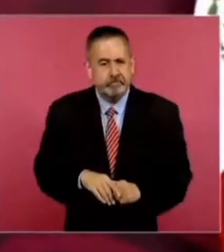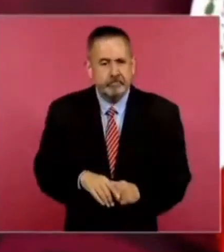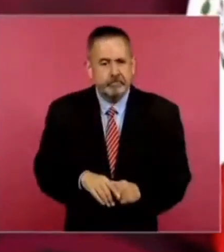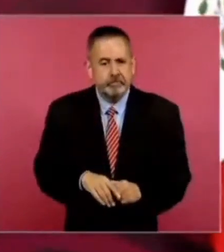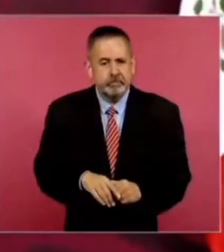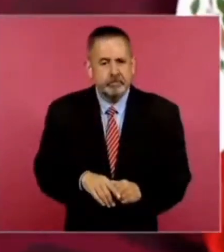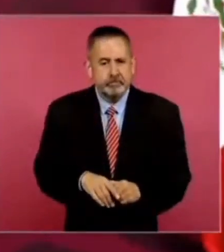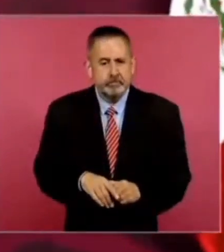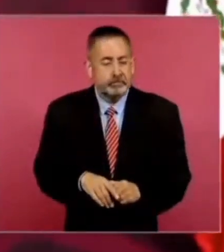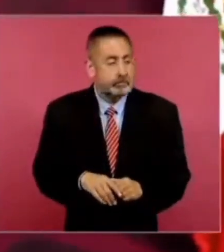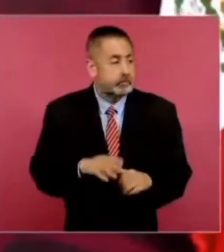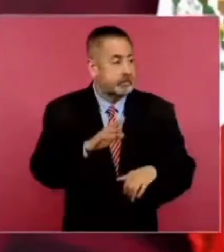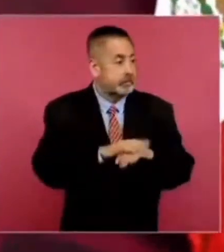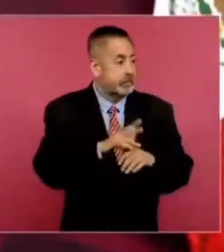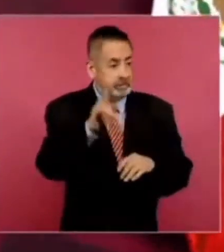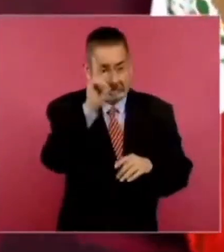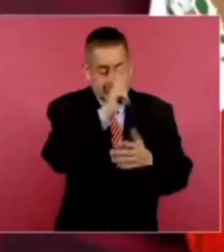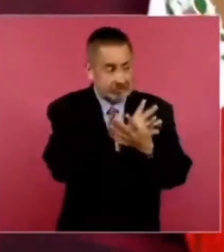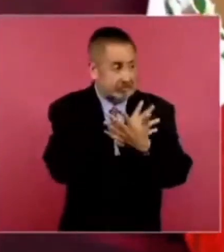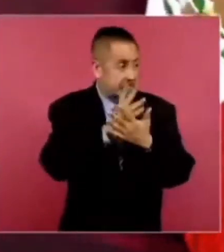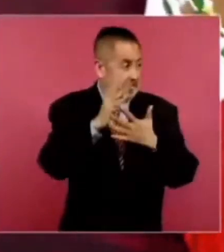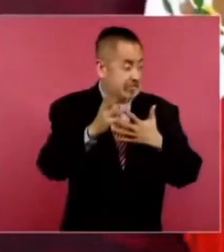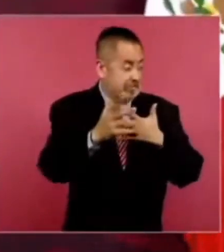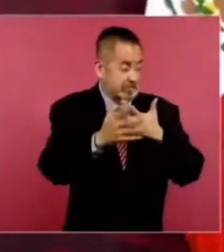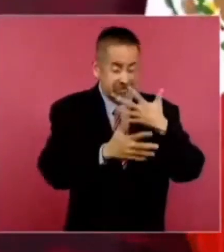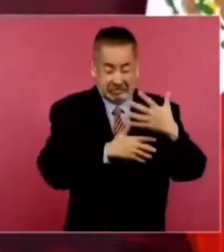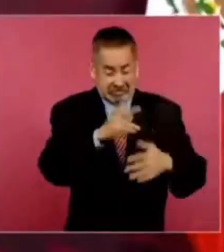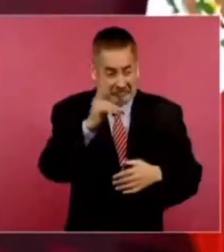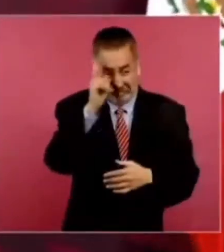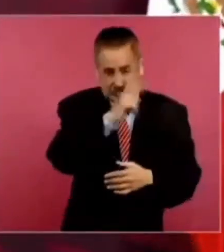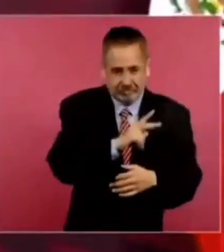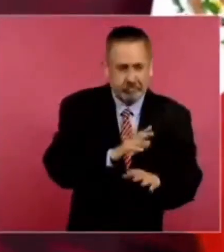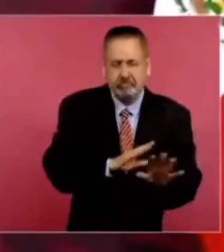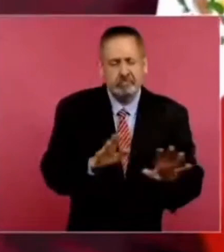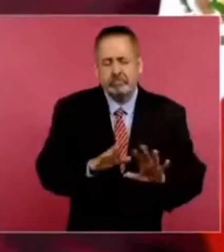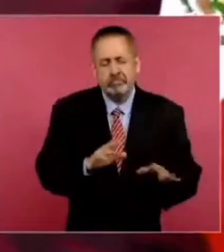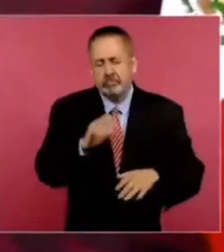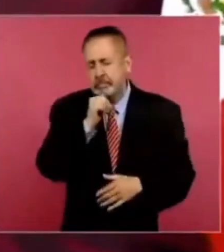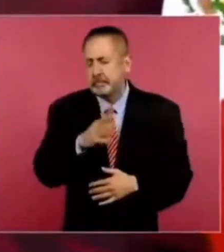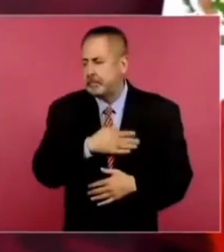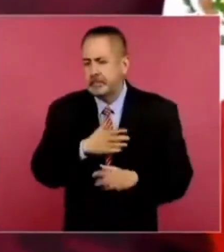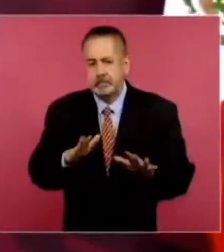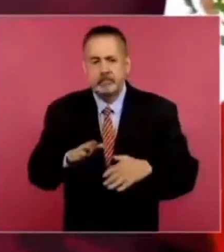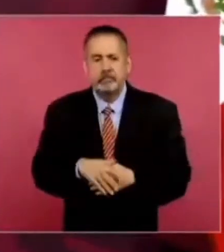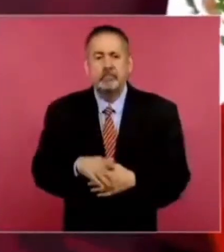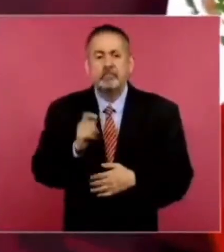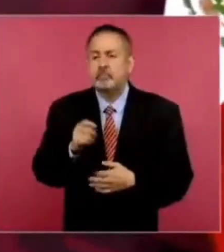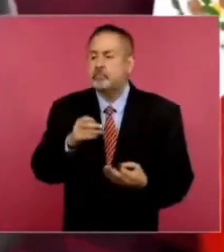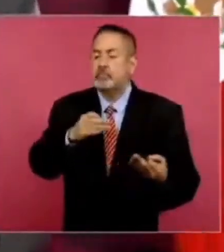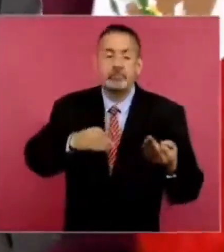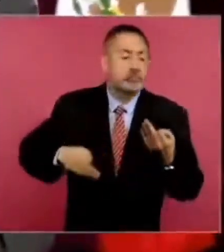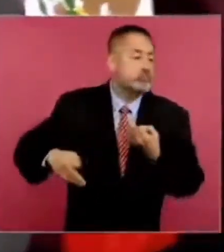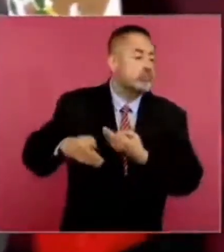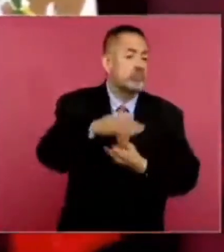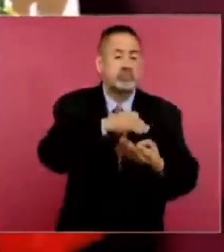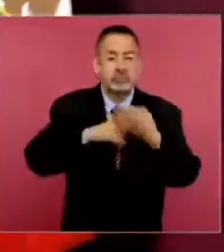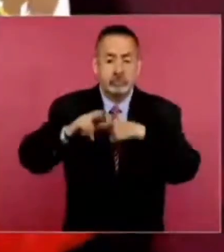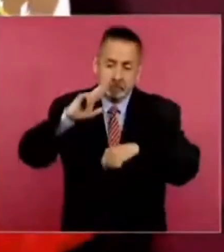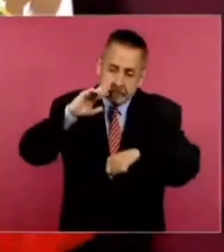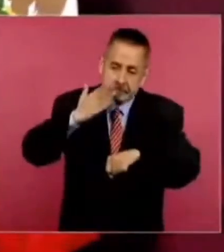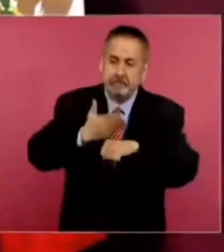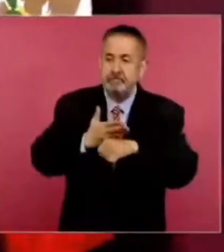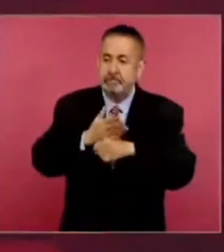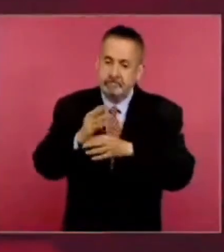no pasa a mayores, y qué bueno, ¿no? Y todos tenemos que actuar con